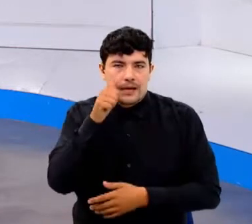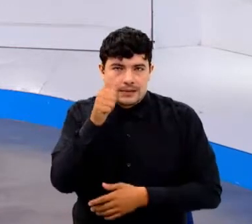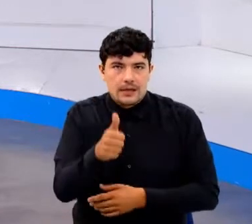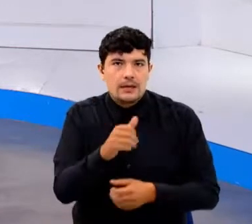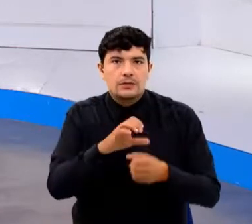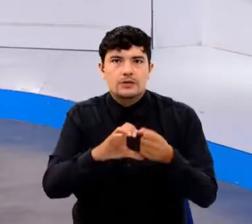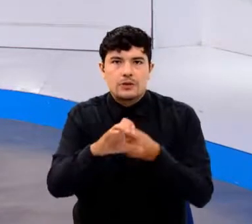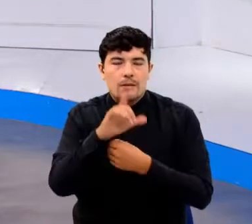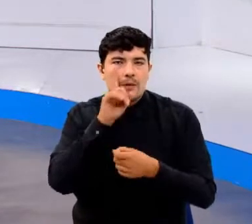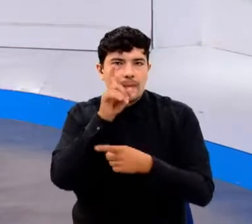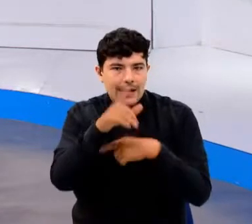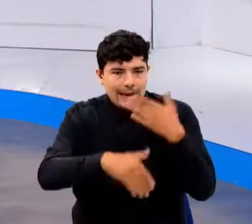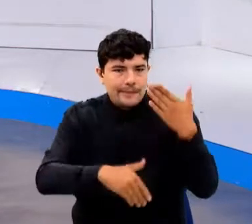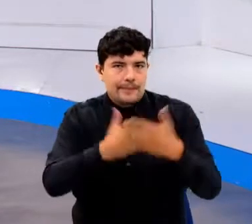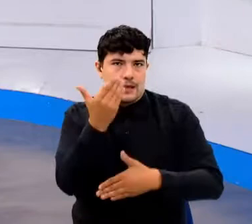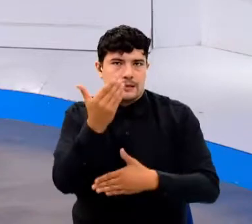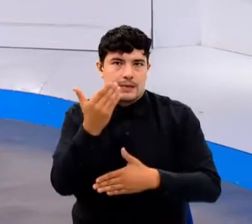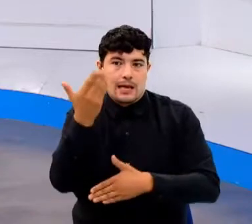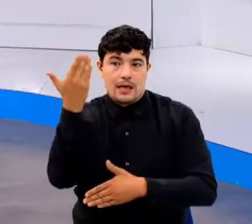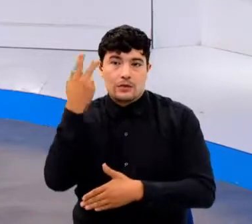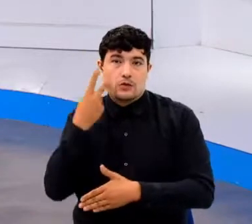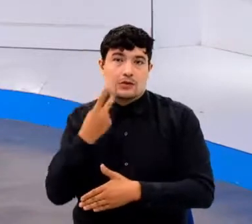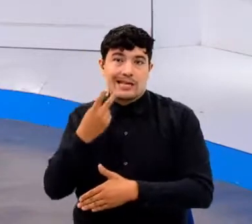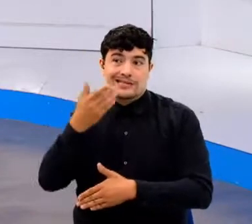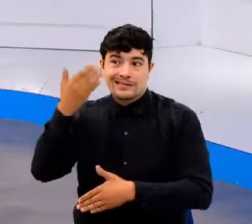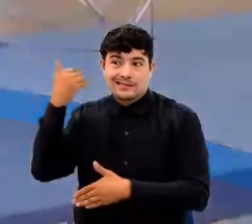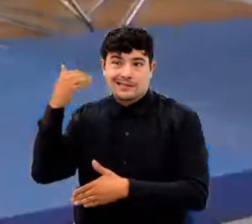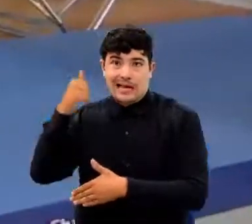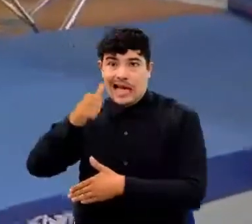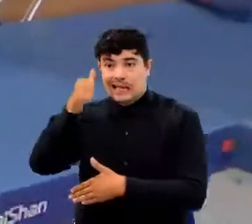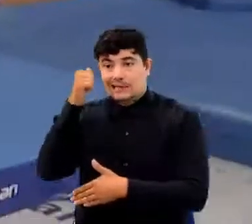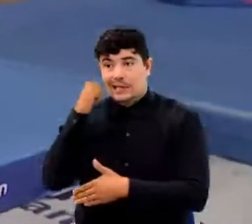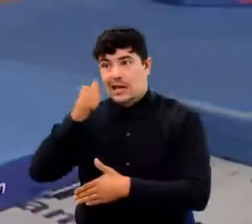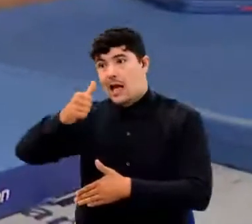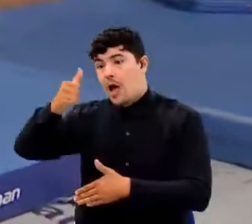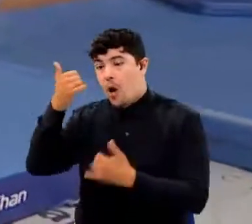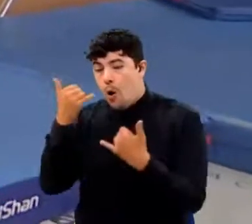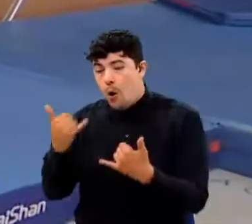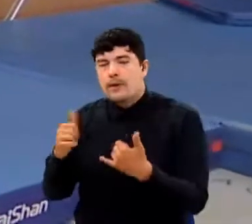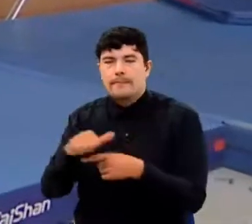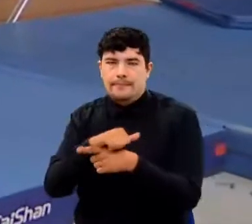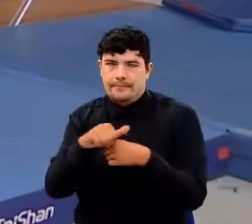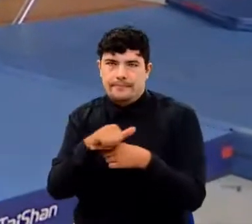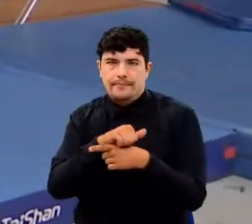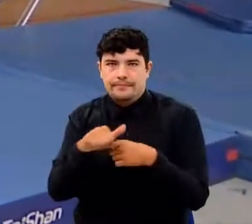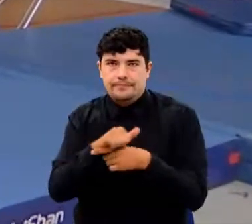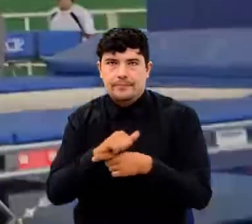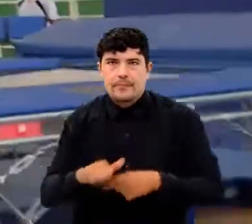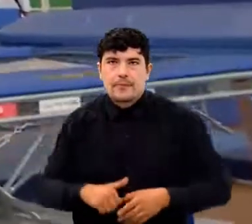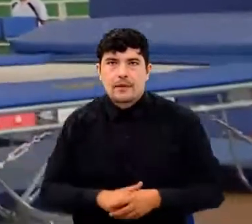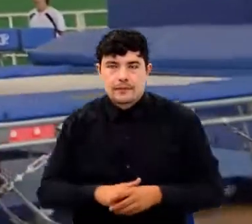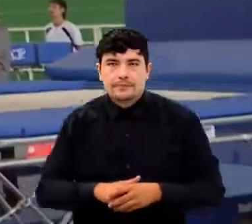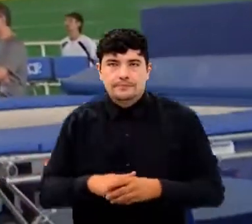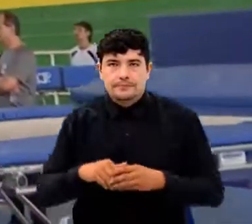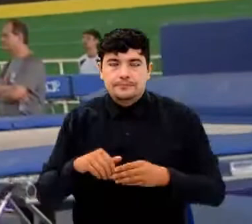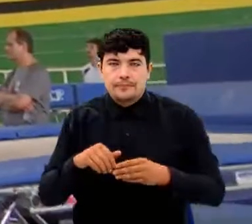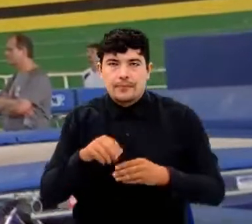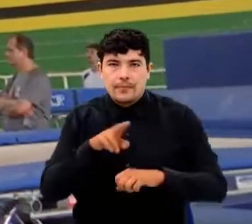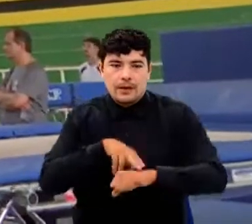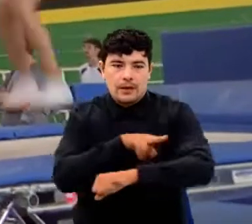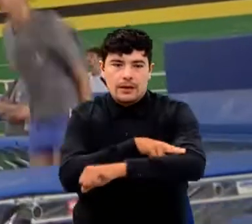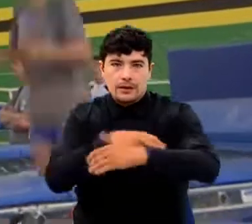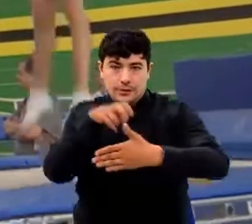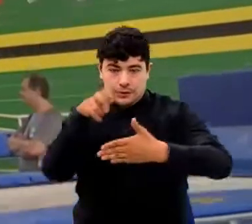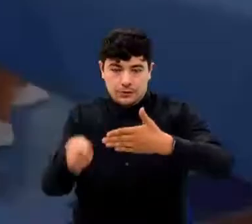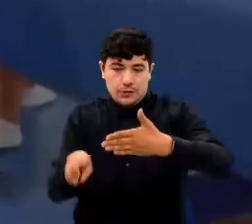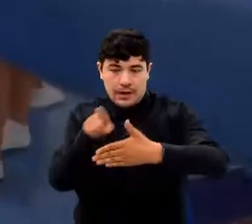entrenamiento las selecciones sudamericanas. Las delegaciones sudamericanas siguen reconociendo el escenario y los implementos donde competirán